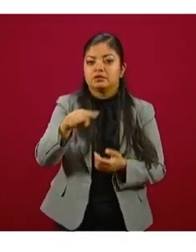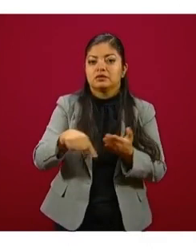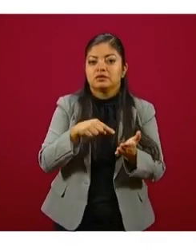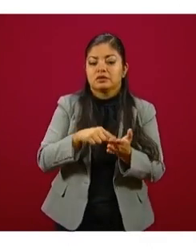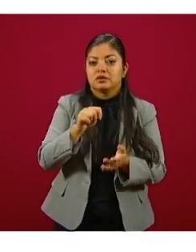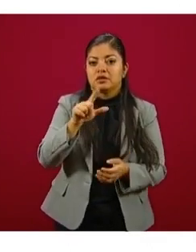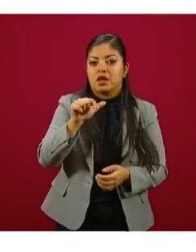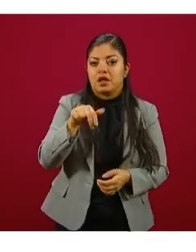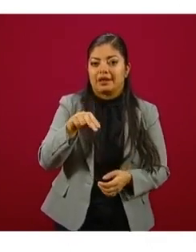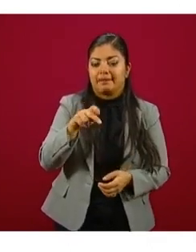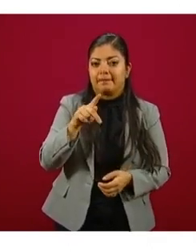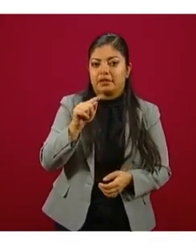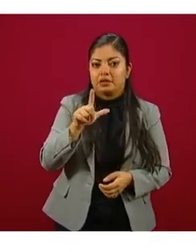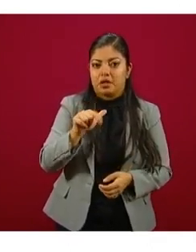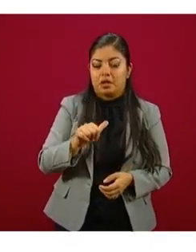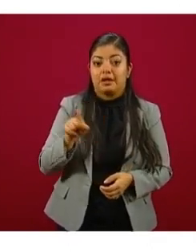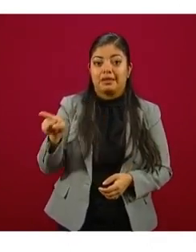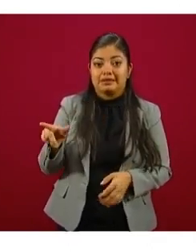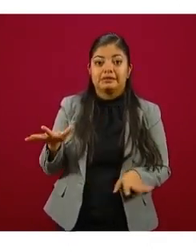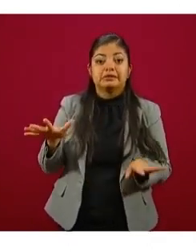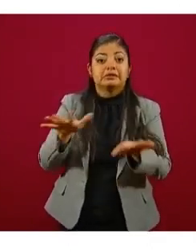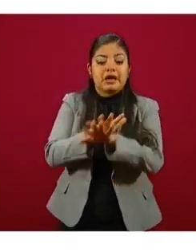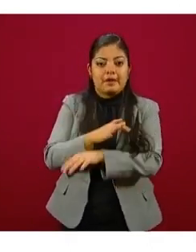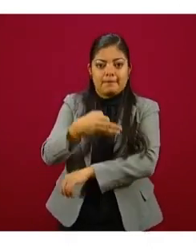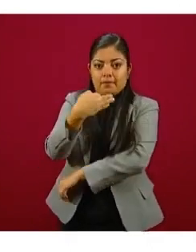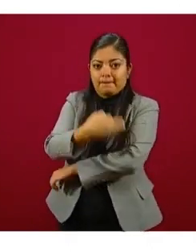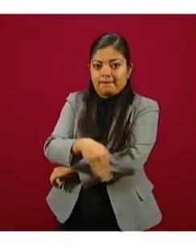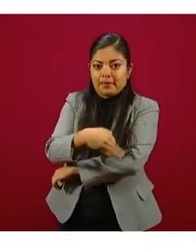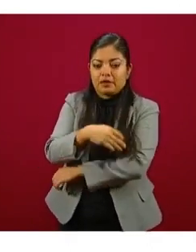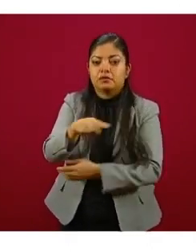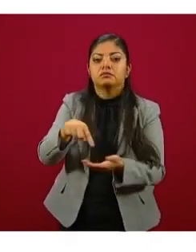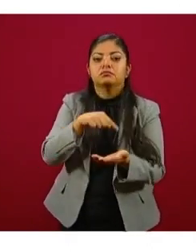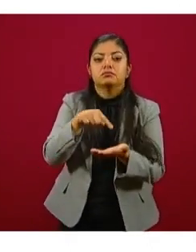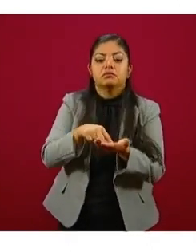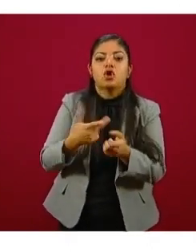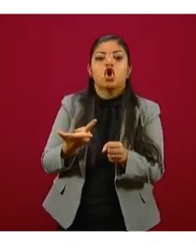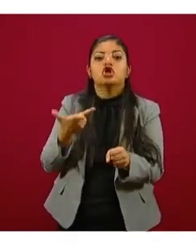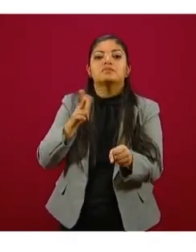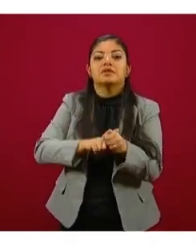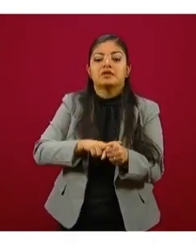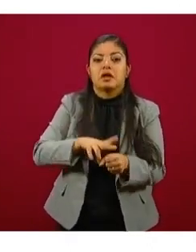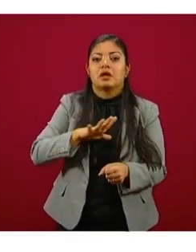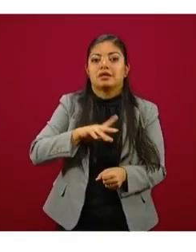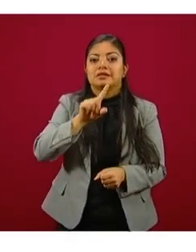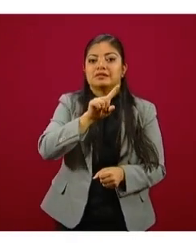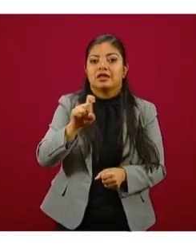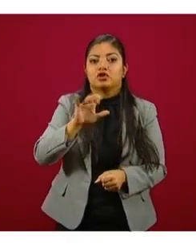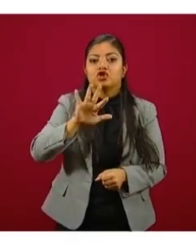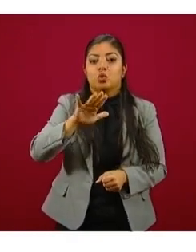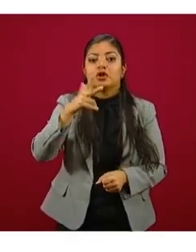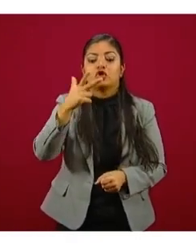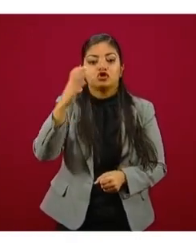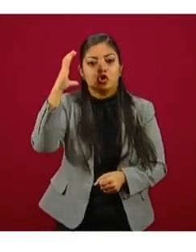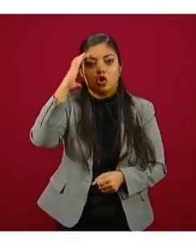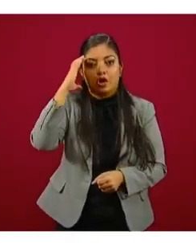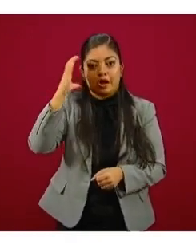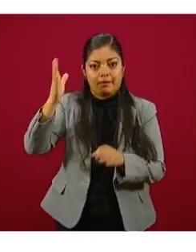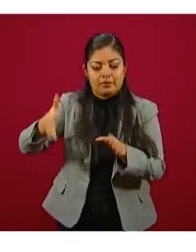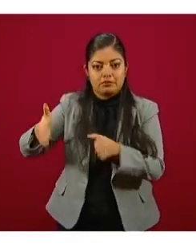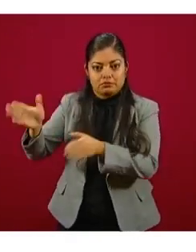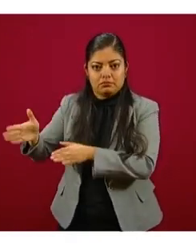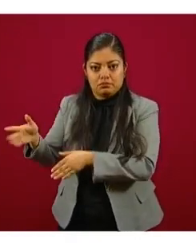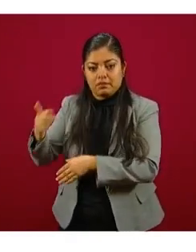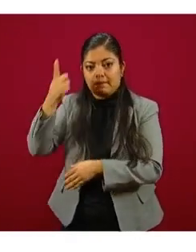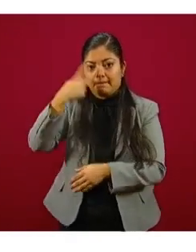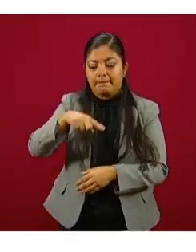Tlalnepantla, se reconvierte temporalmente en un hospital con 158 camas para pacientes